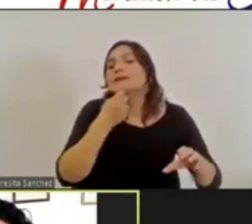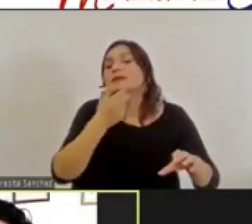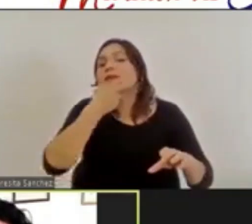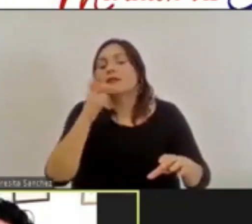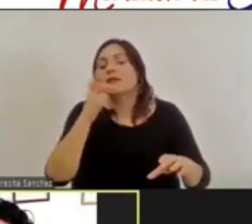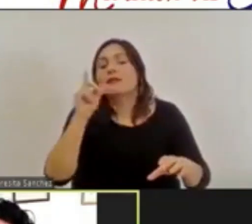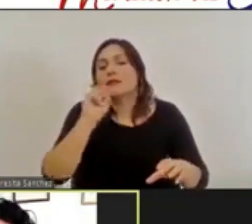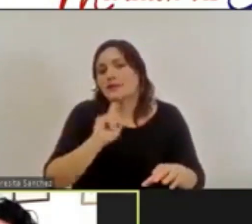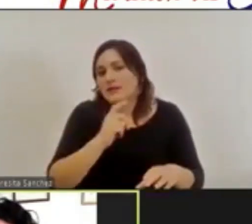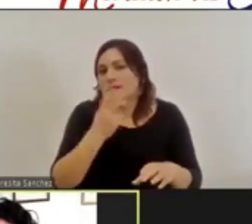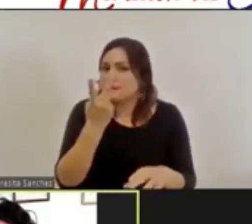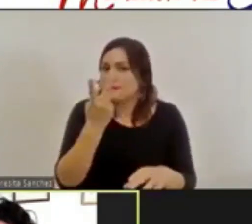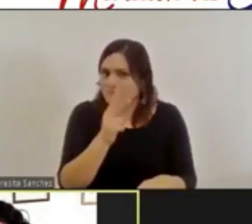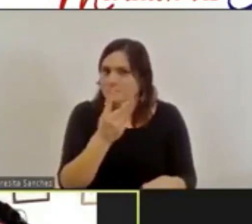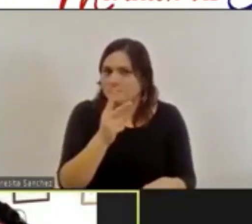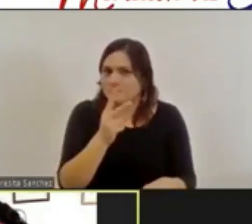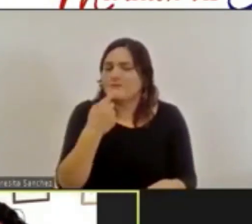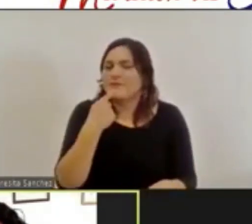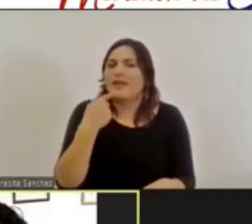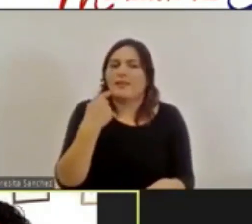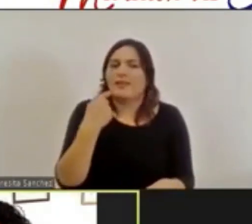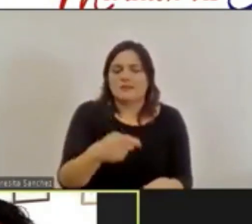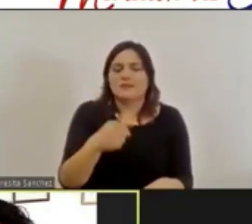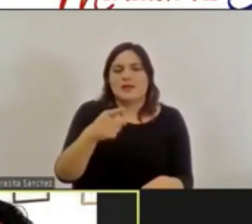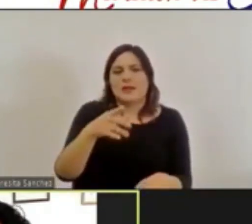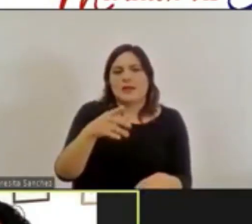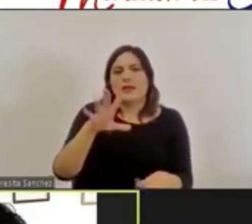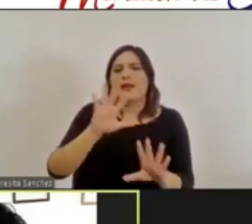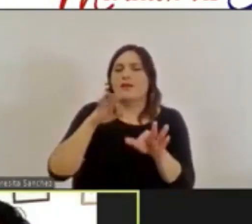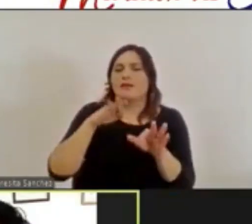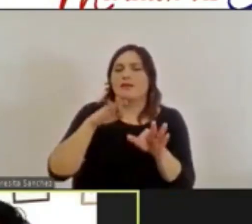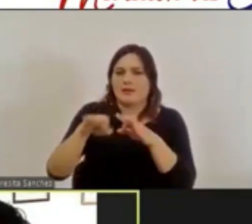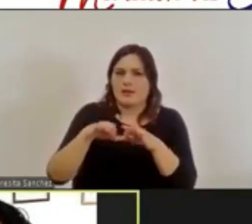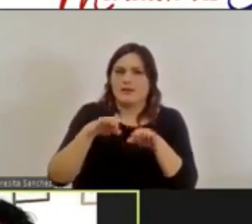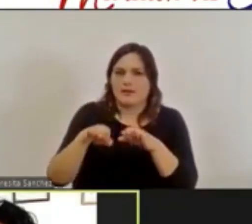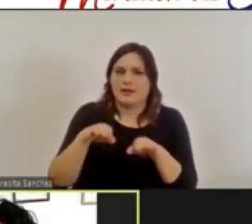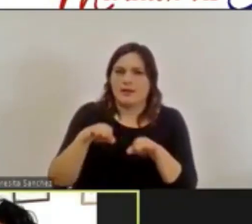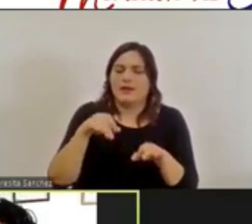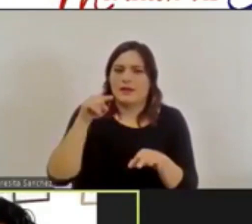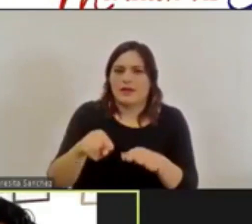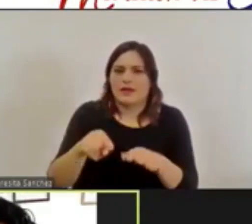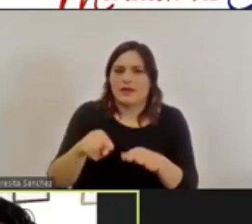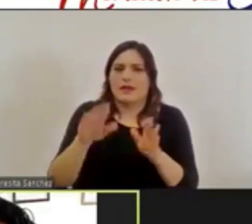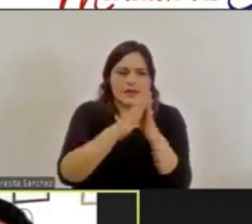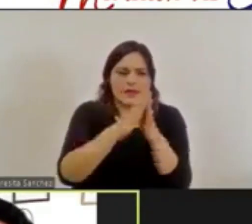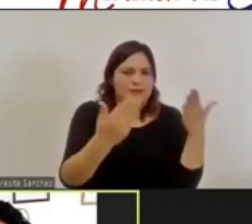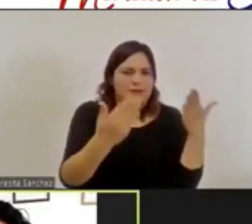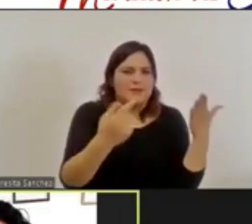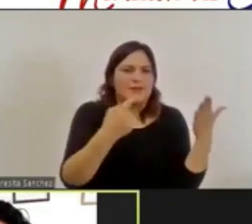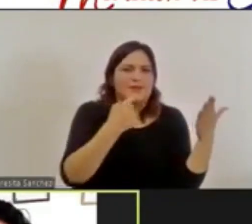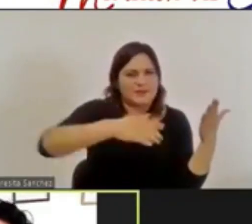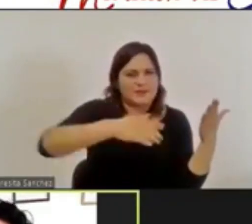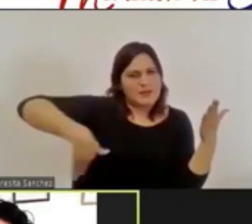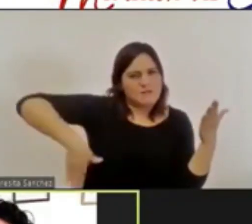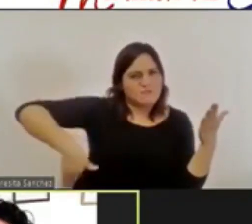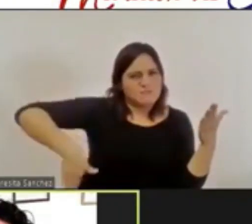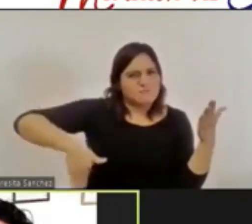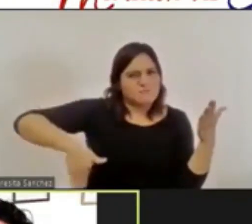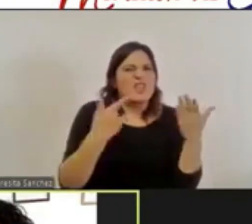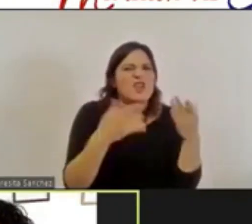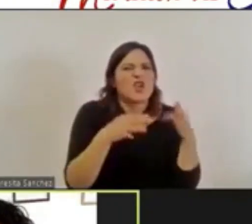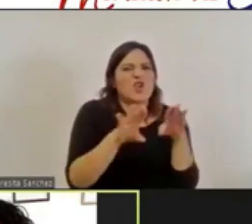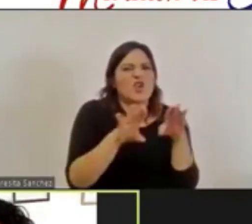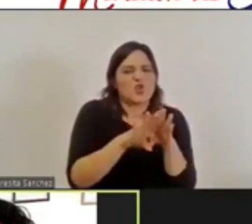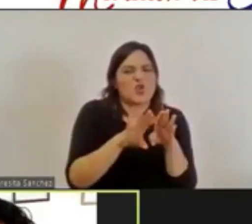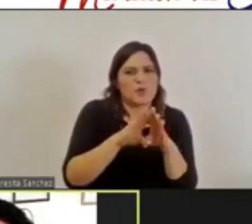están hablando del trabajo hecho en la Secretaría de Marina. Es el folleto que nos presentaste al principio sobre los niños y que siempre